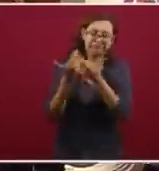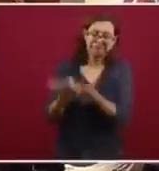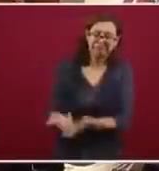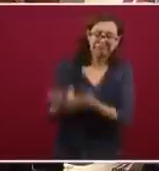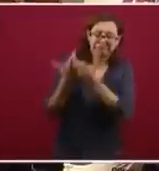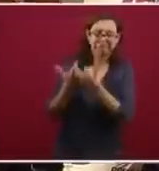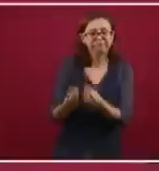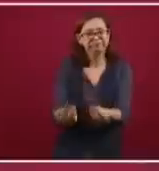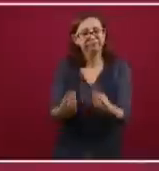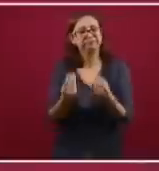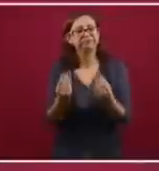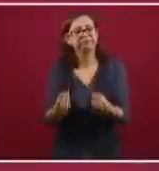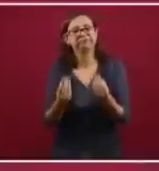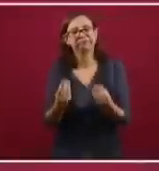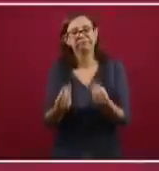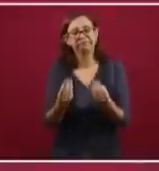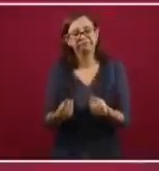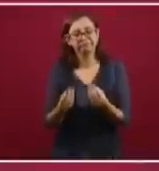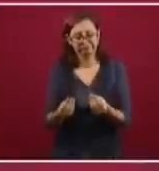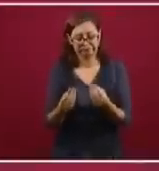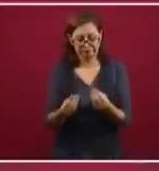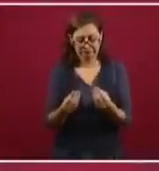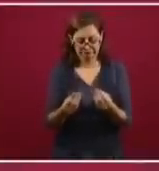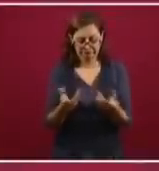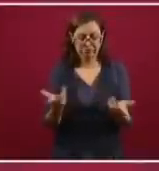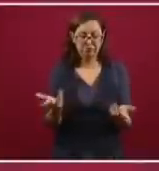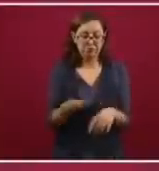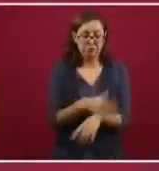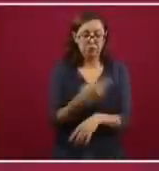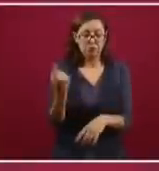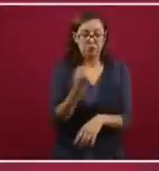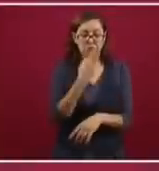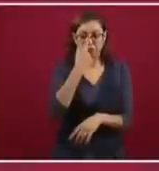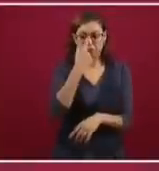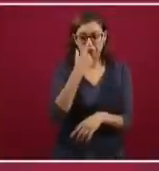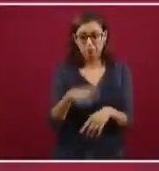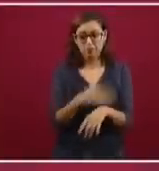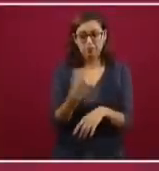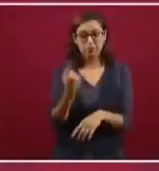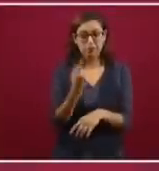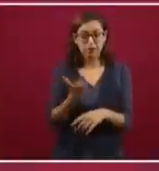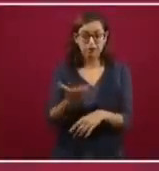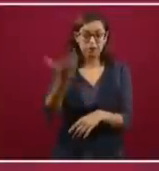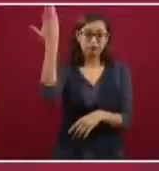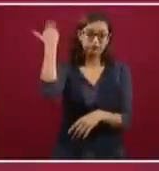mucho, mucho, porque se gastaba